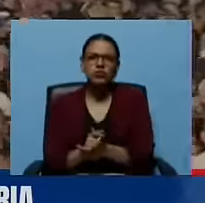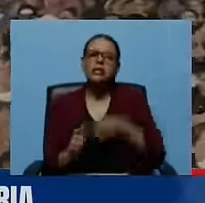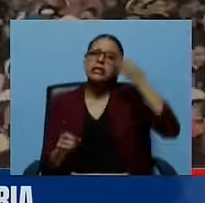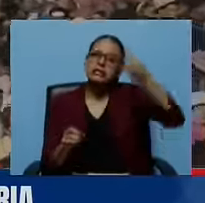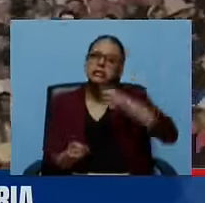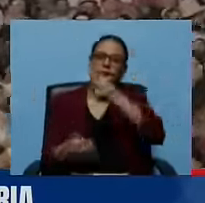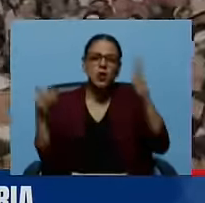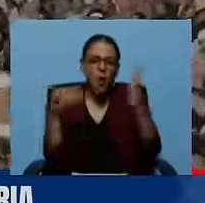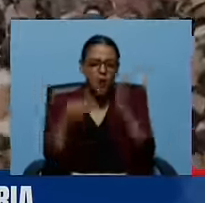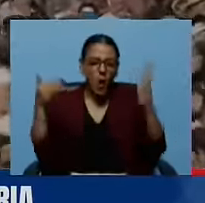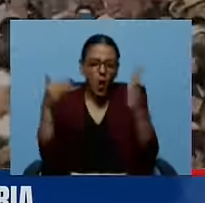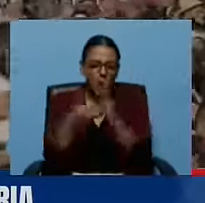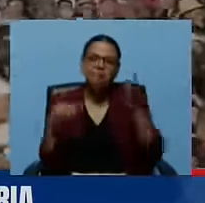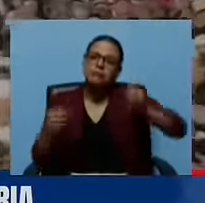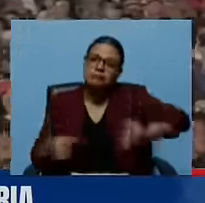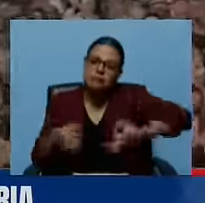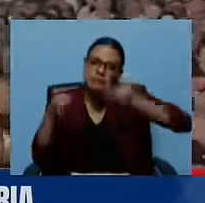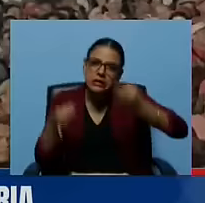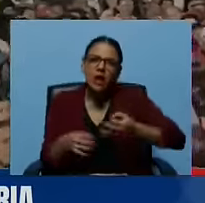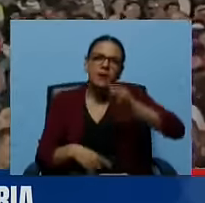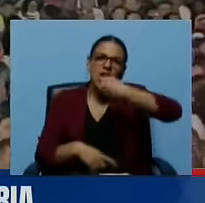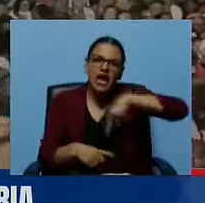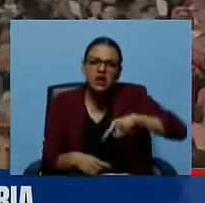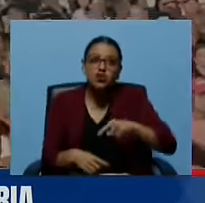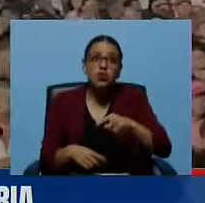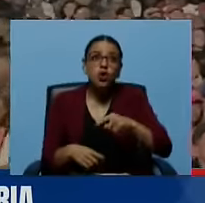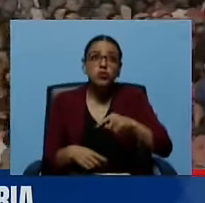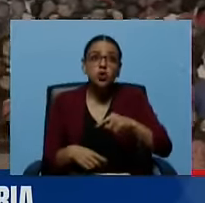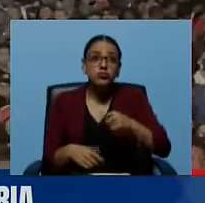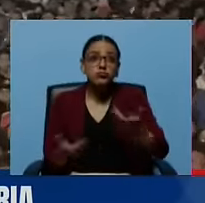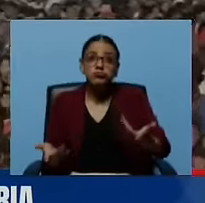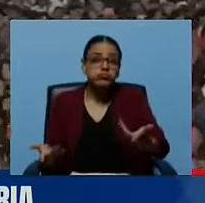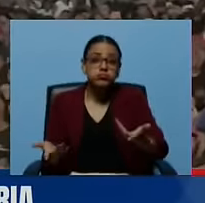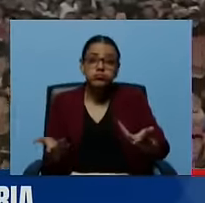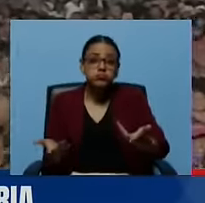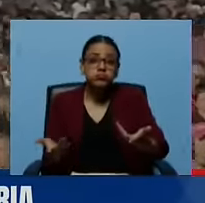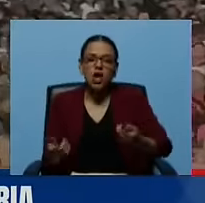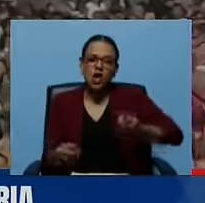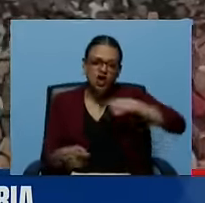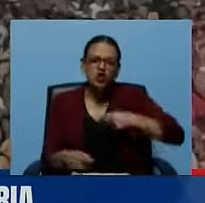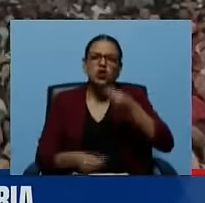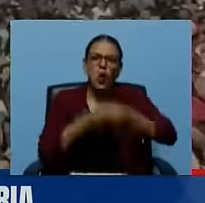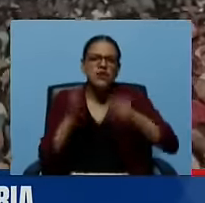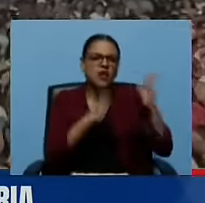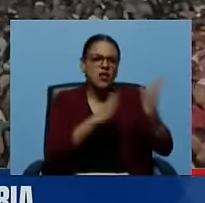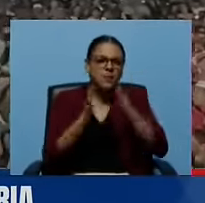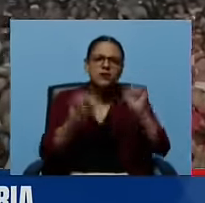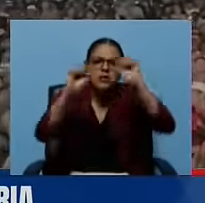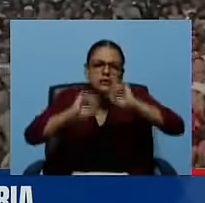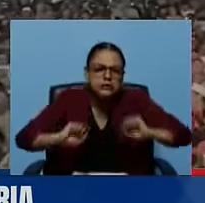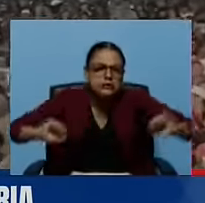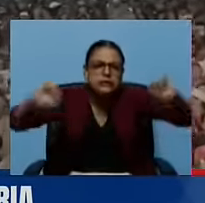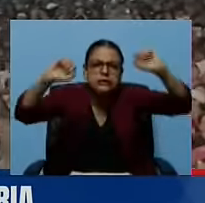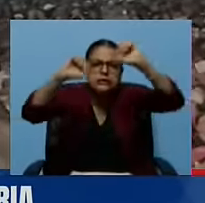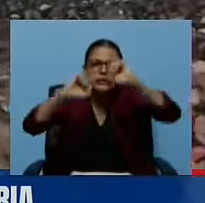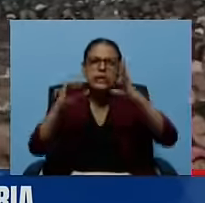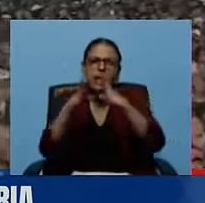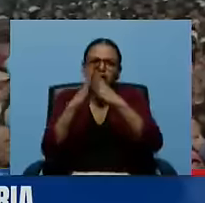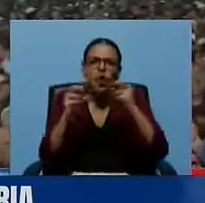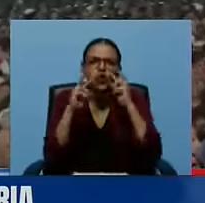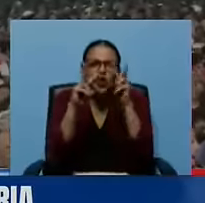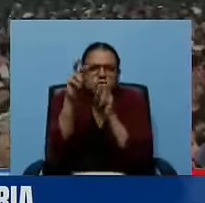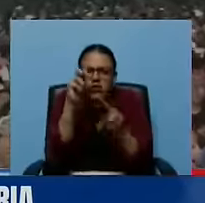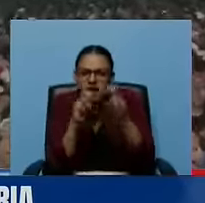Siempre lo atacan. Y nosotros estamos haciendo un proceso de limpieza, revisión